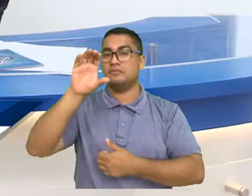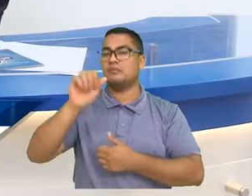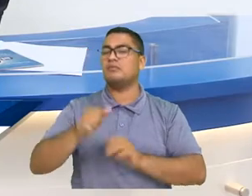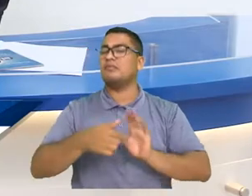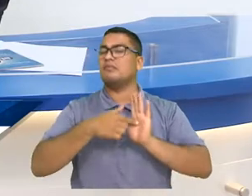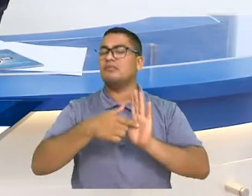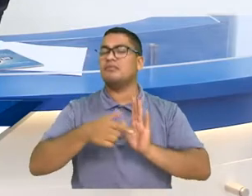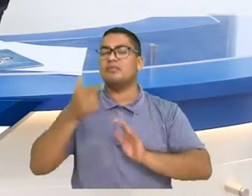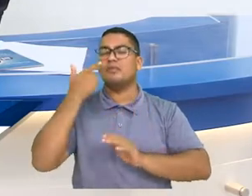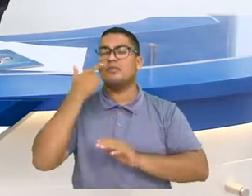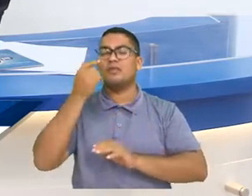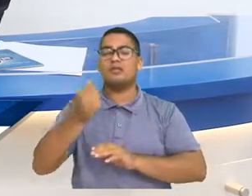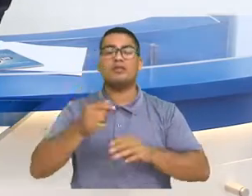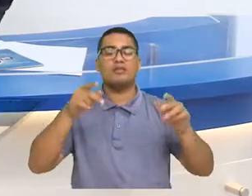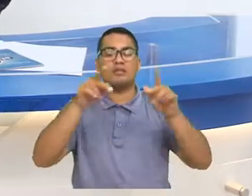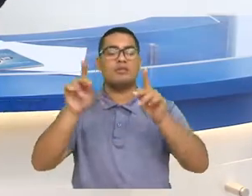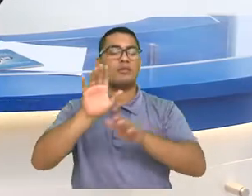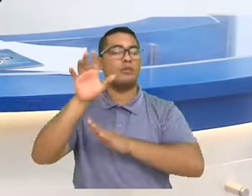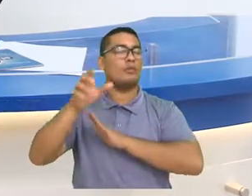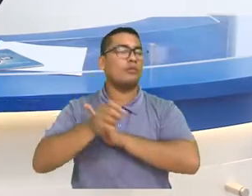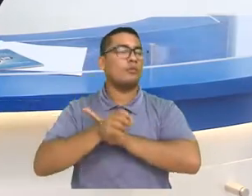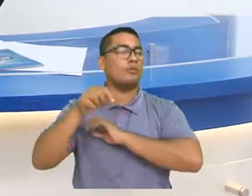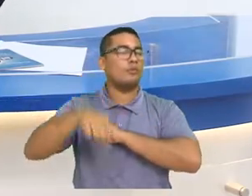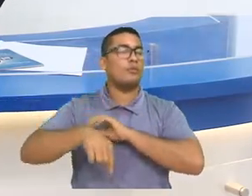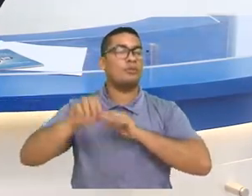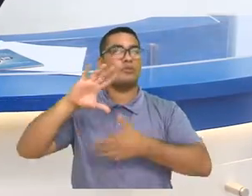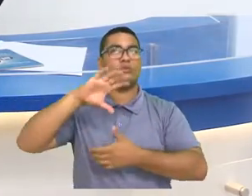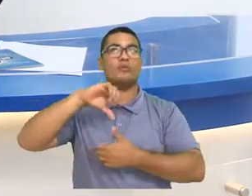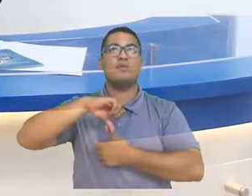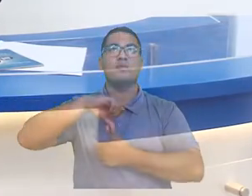los casos que se registran en nuestra región.